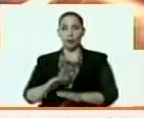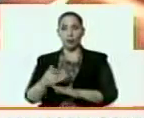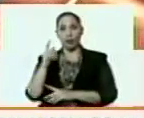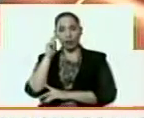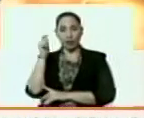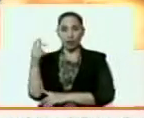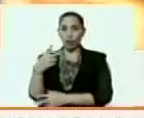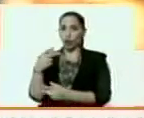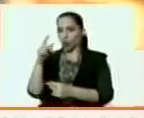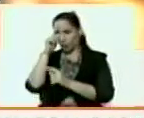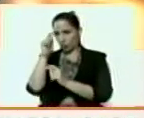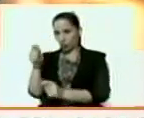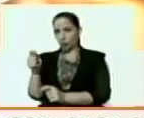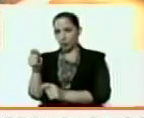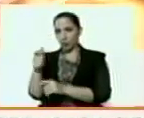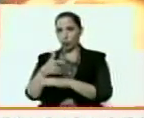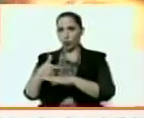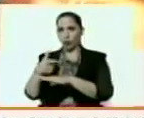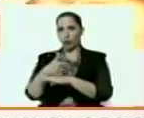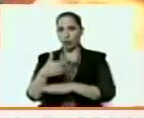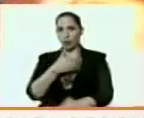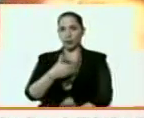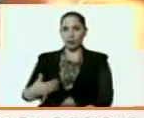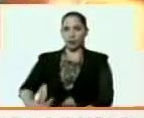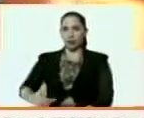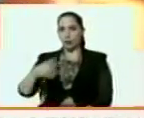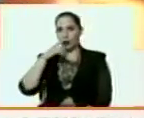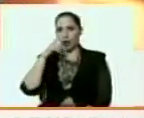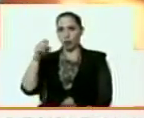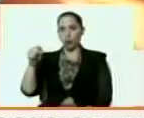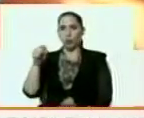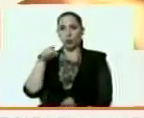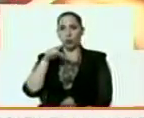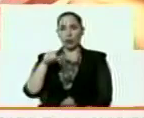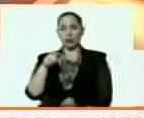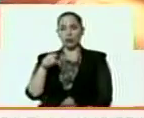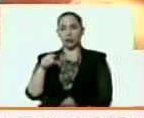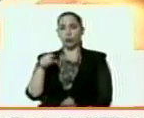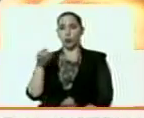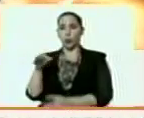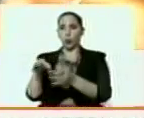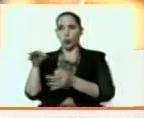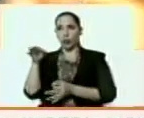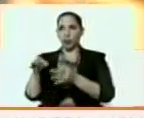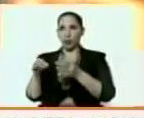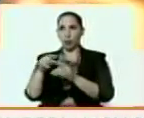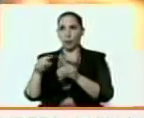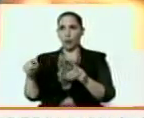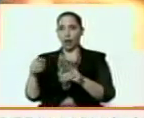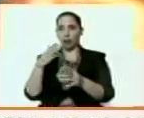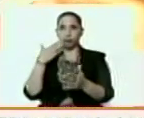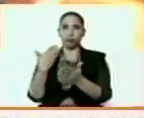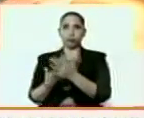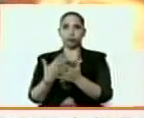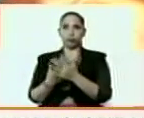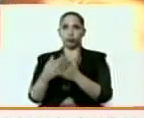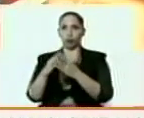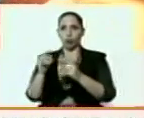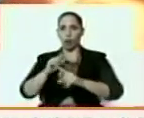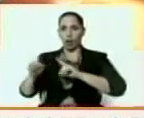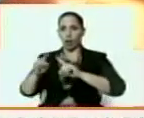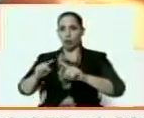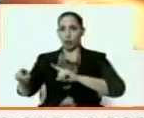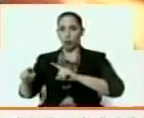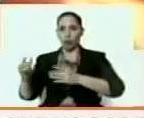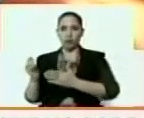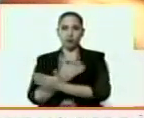no reconocimiento del gobierno del presidente Nicolás Maduro es un ardid jurídico para dar sustento a todas estas acciones de